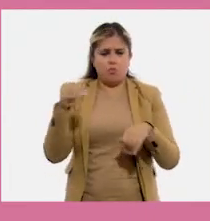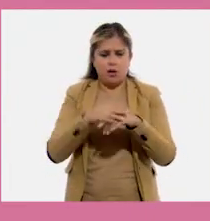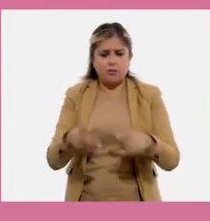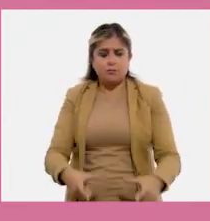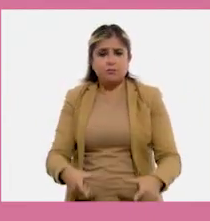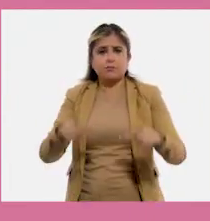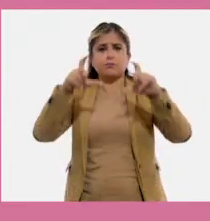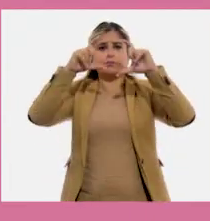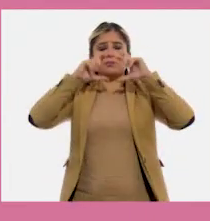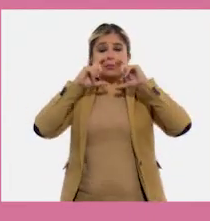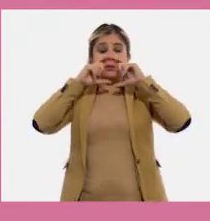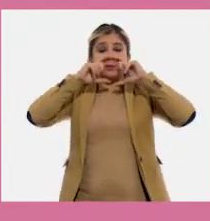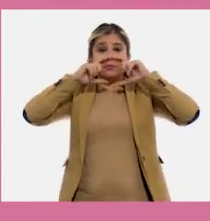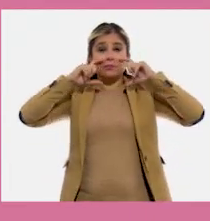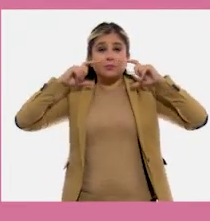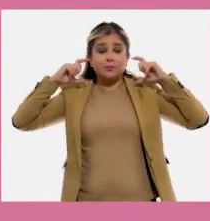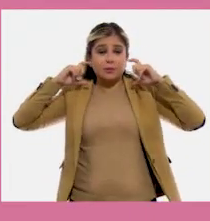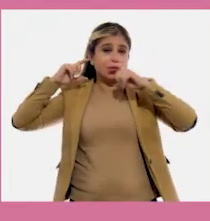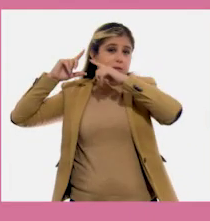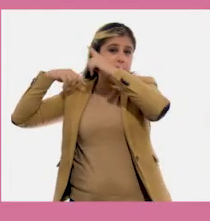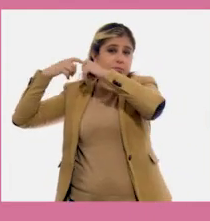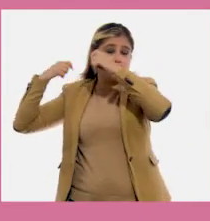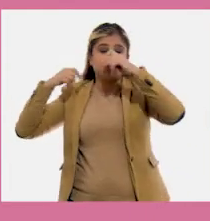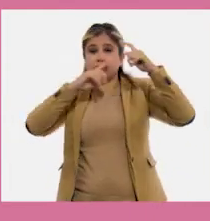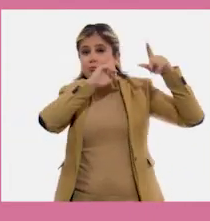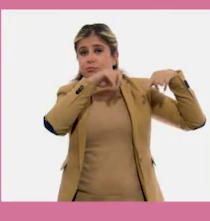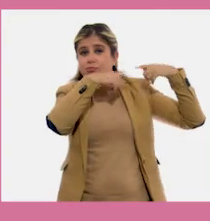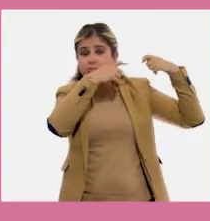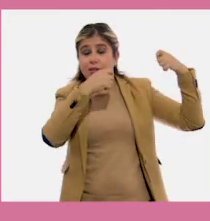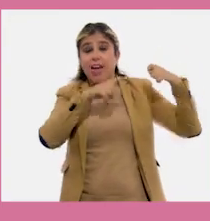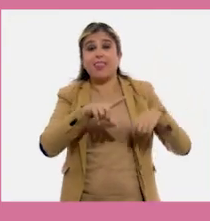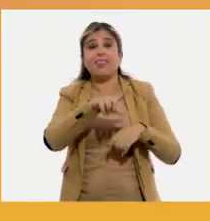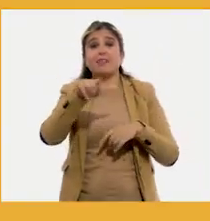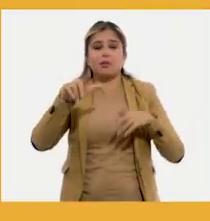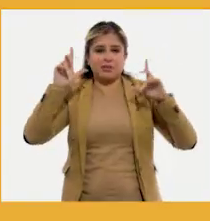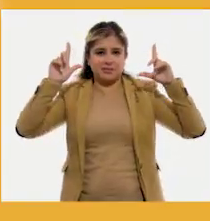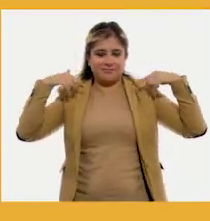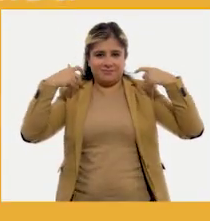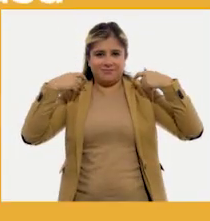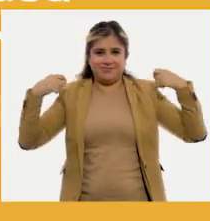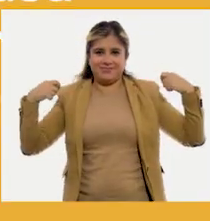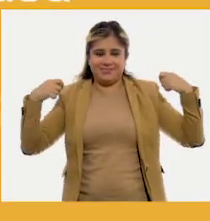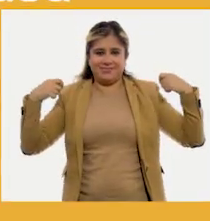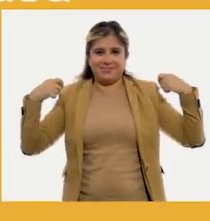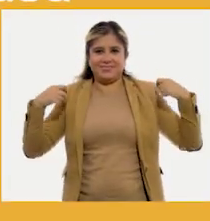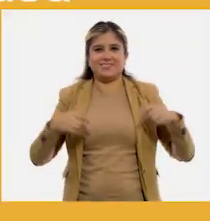colocártelo, deberás amarrar las cuerdas sobre tu cabeza y alrededor de tu cuello.